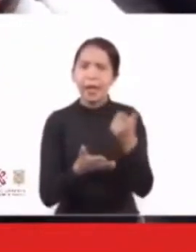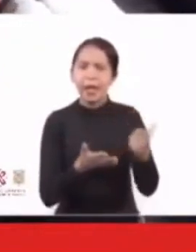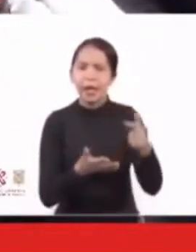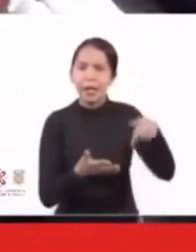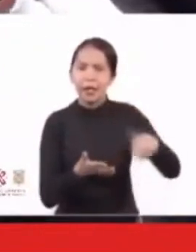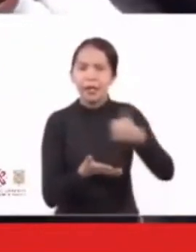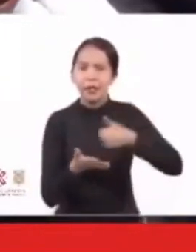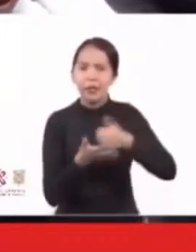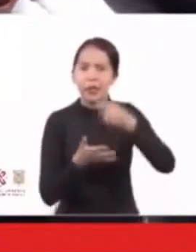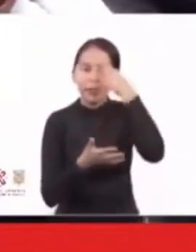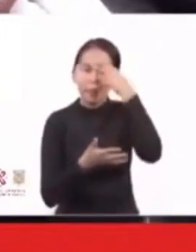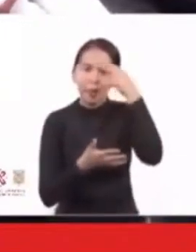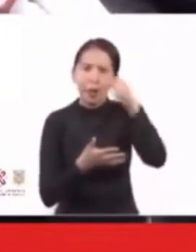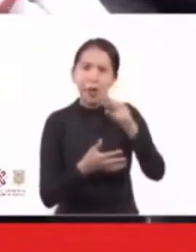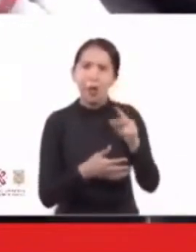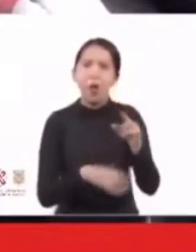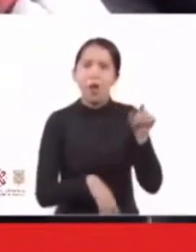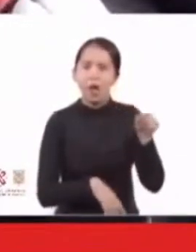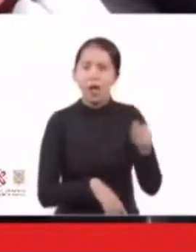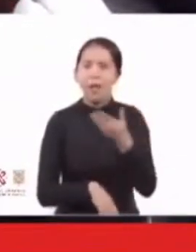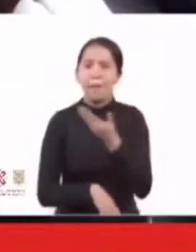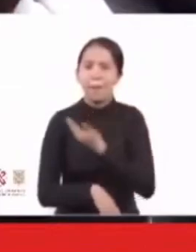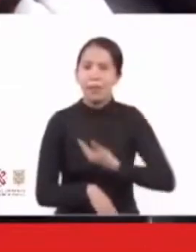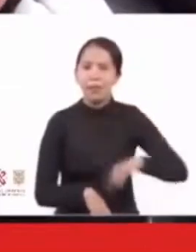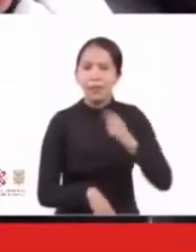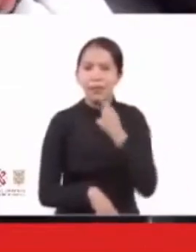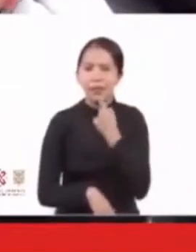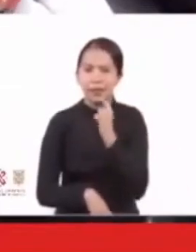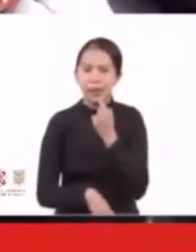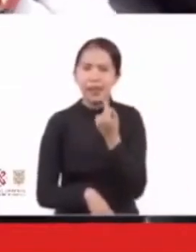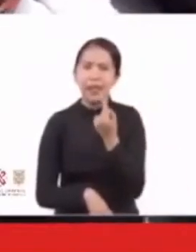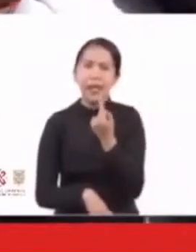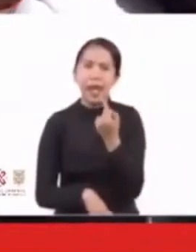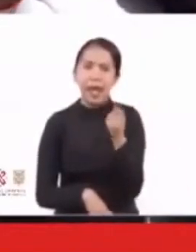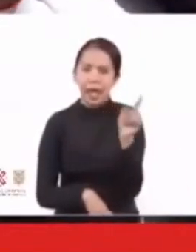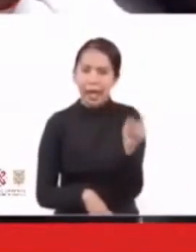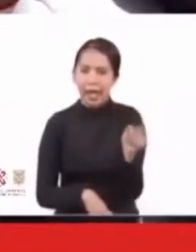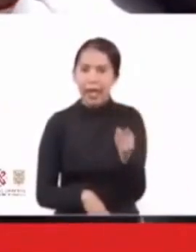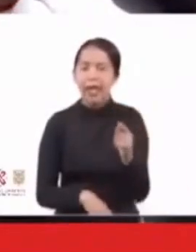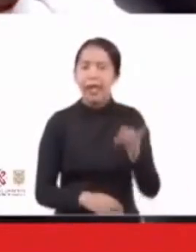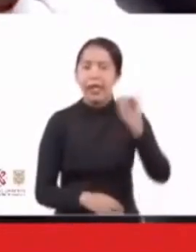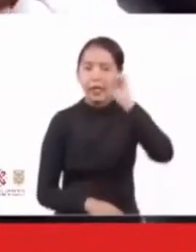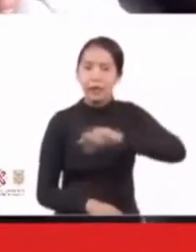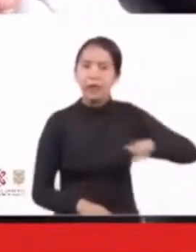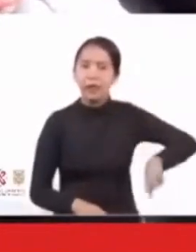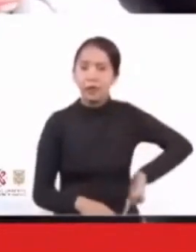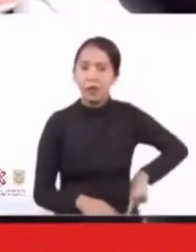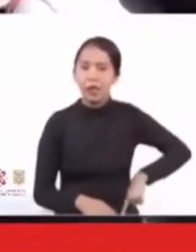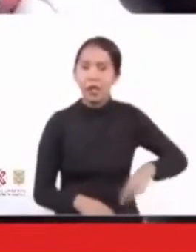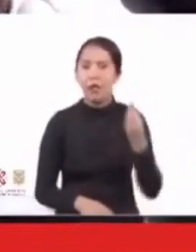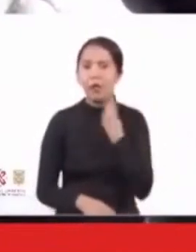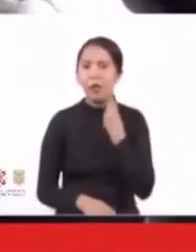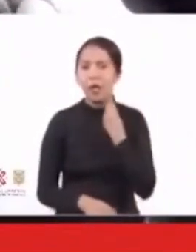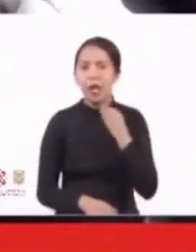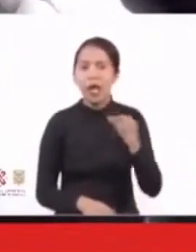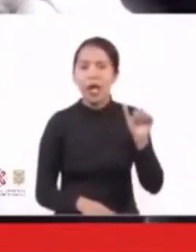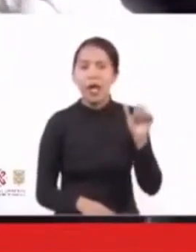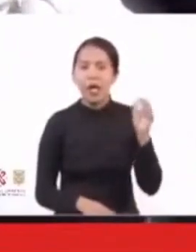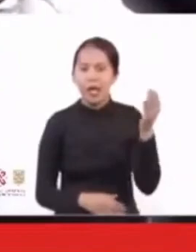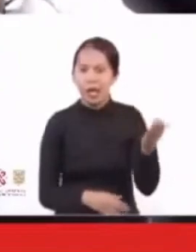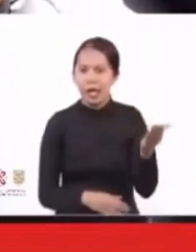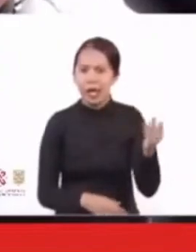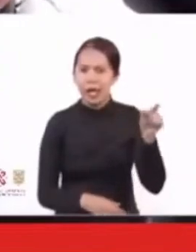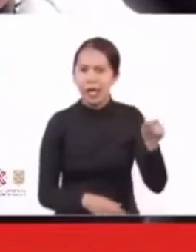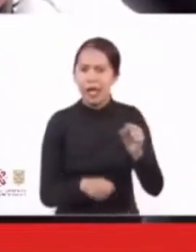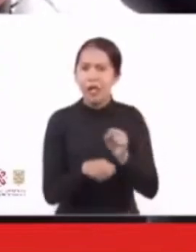de la Ciudad de México cuando el presidente Andrés Manuel López Obrador era jefe de gobierno y señalan al abogado Gabriel Regino que